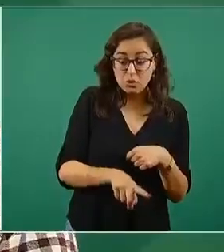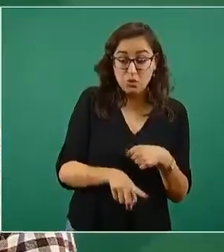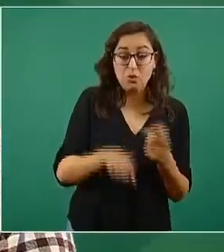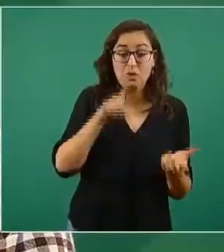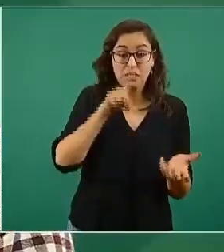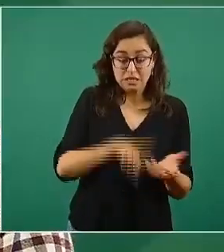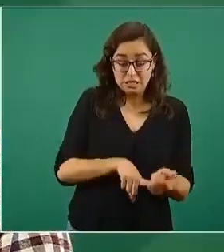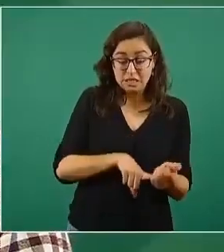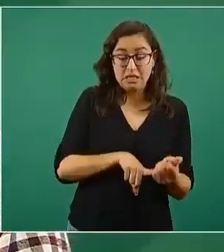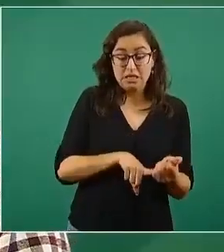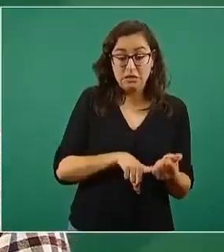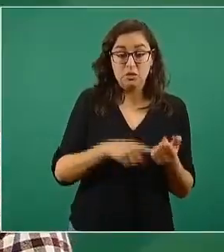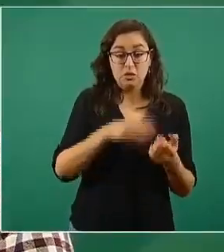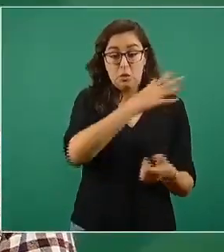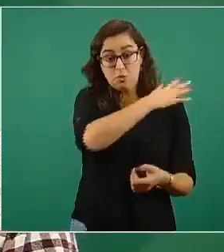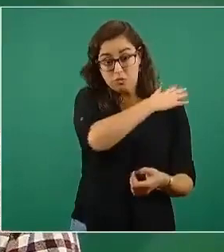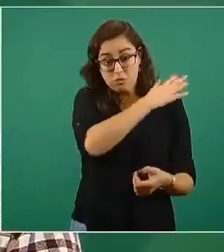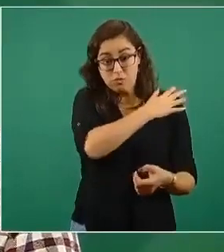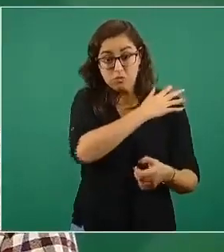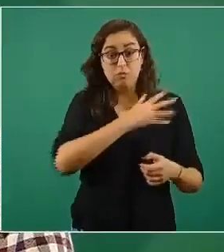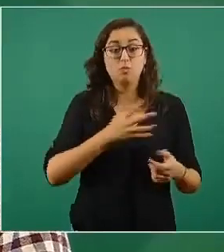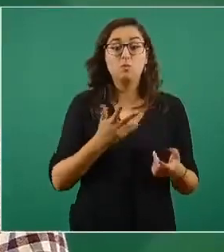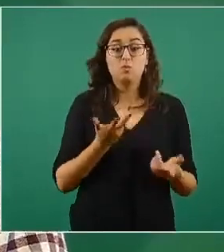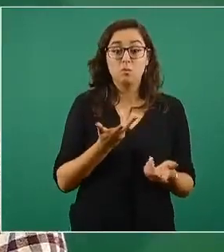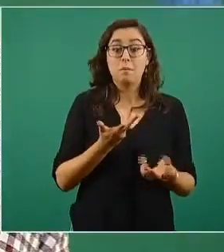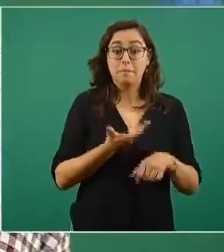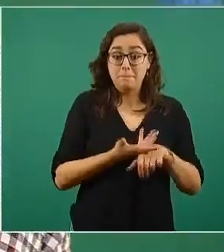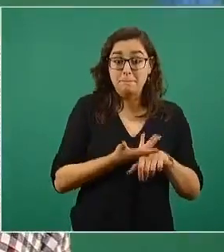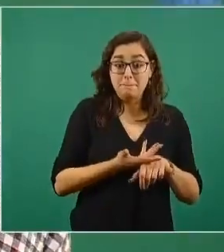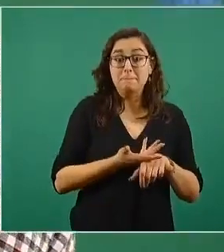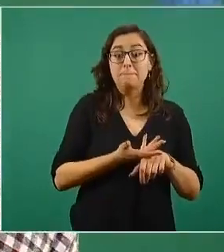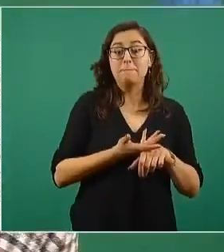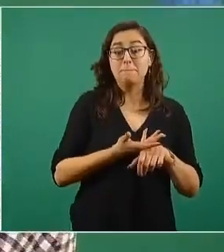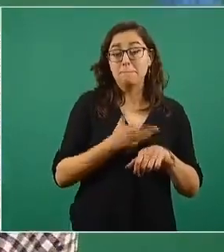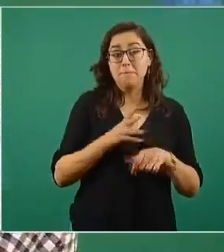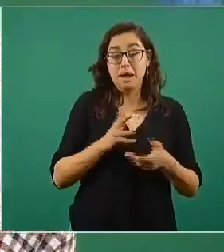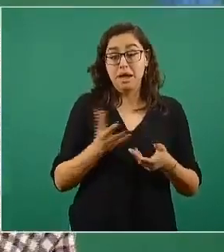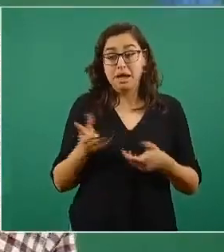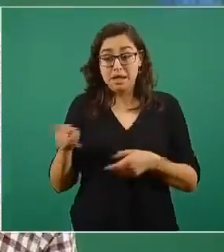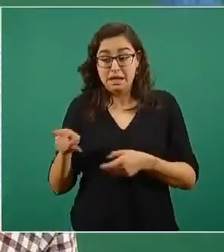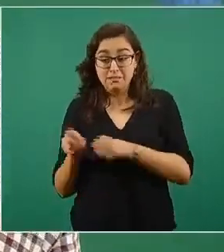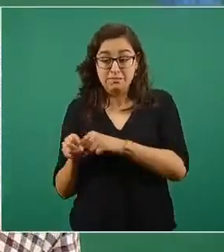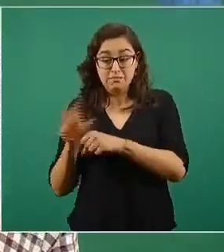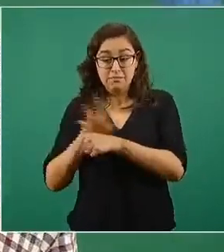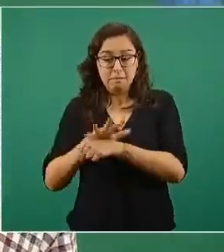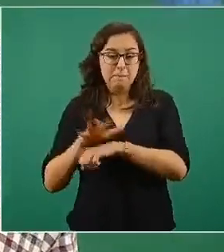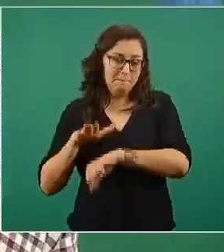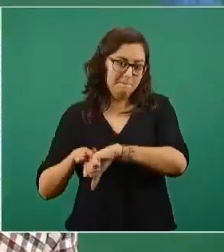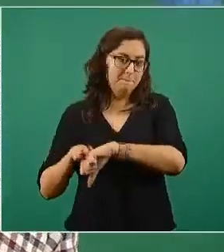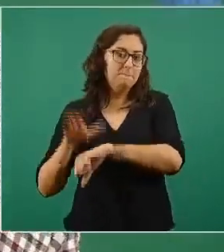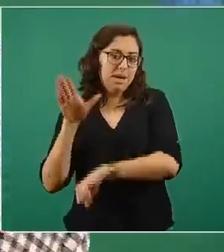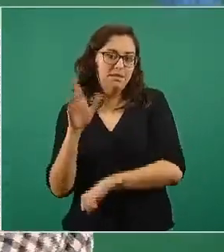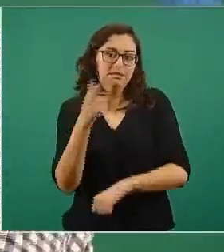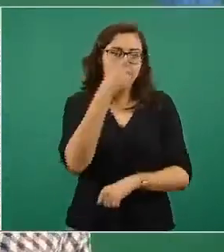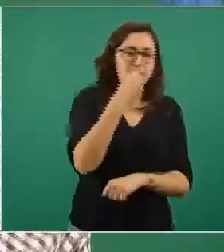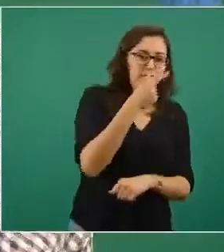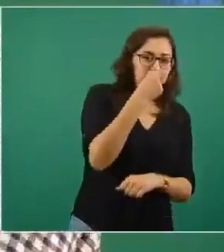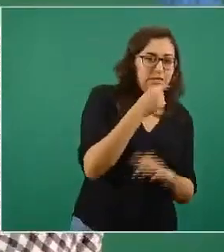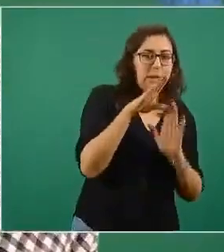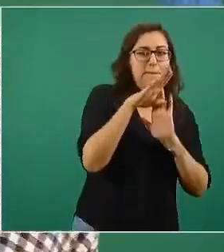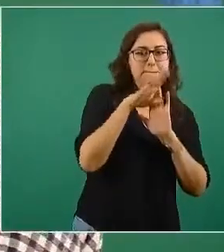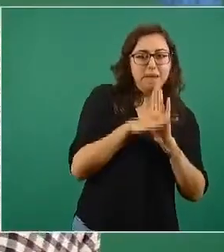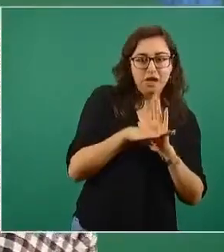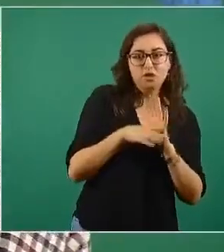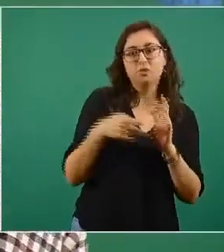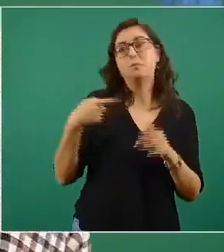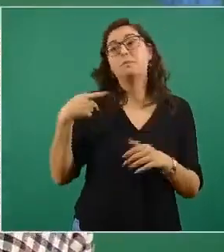en ciertas inferencias mayor en el virus SARS-CoV-2 que en los virus influenza. Pero para ciertos